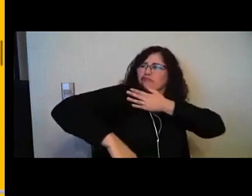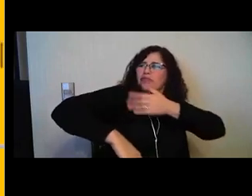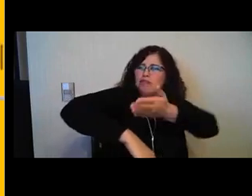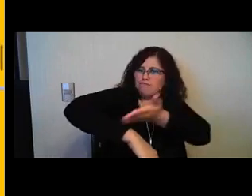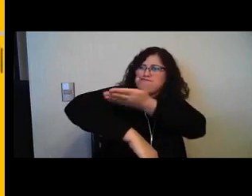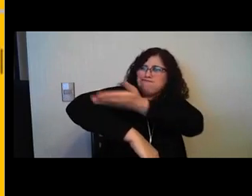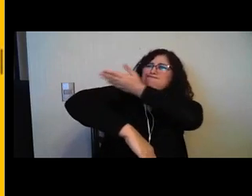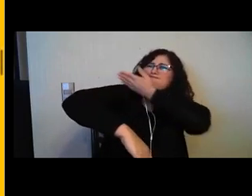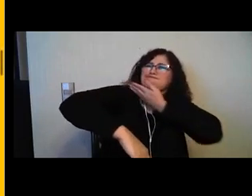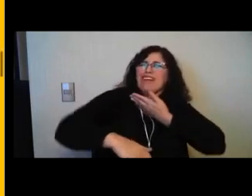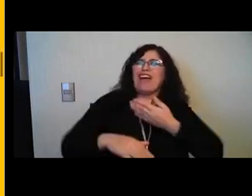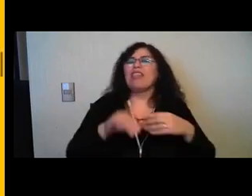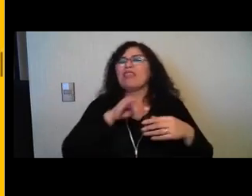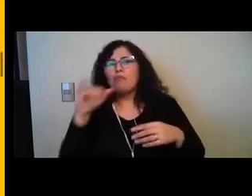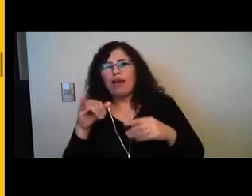contralateral.